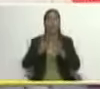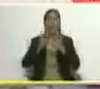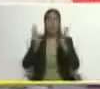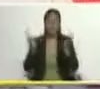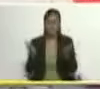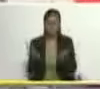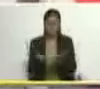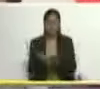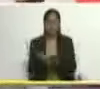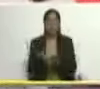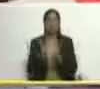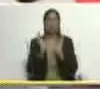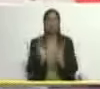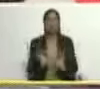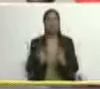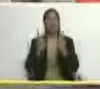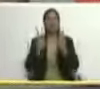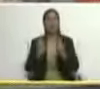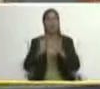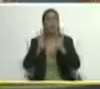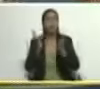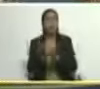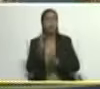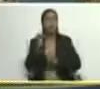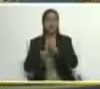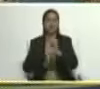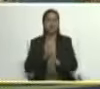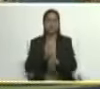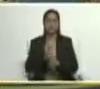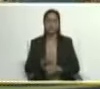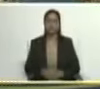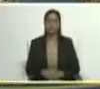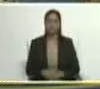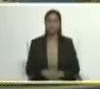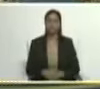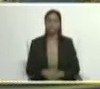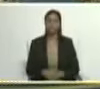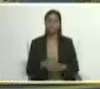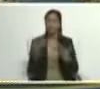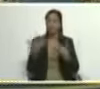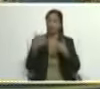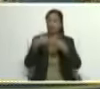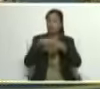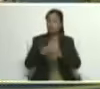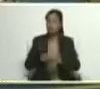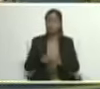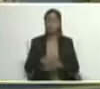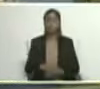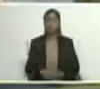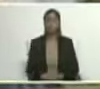están haciendo, del nuevo orden internacional, multipolar, pluricéntrico.